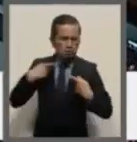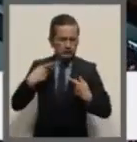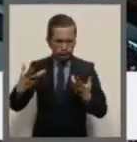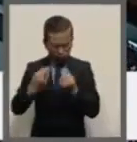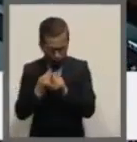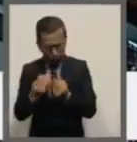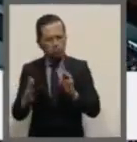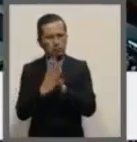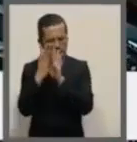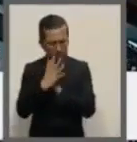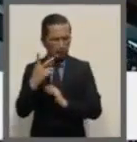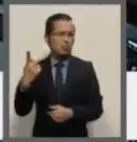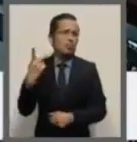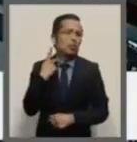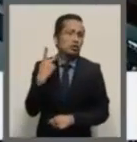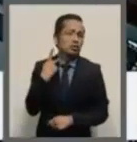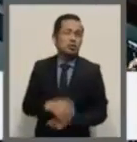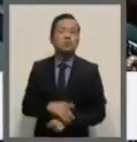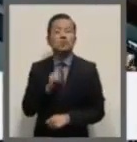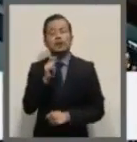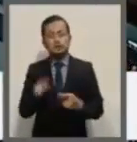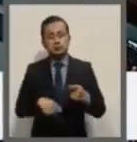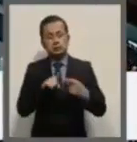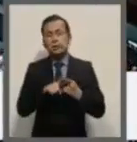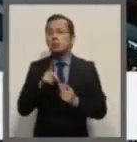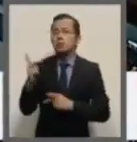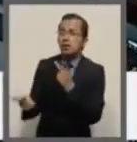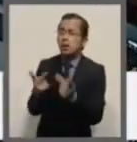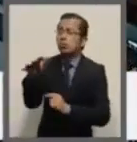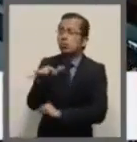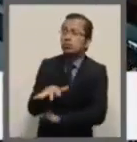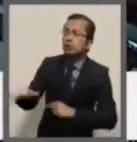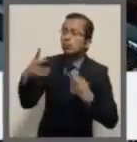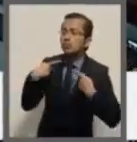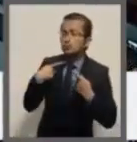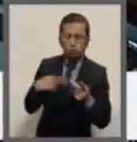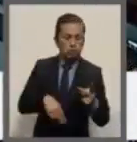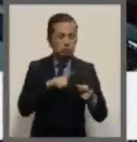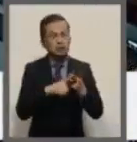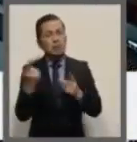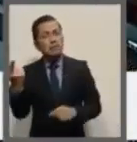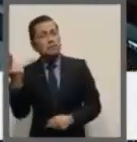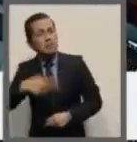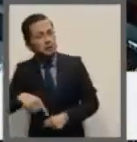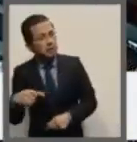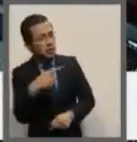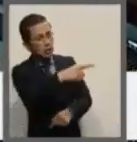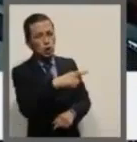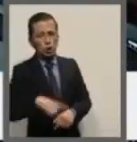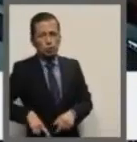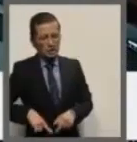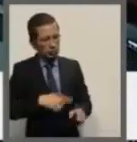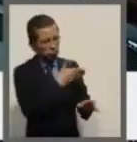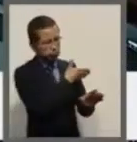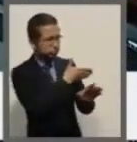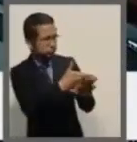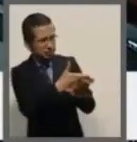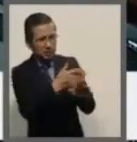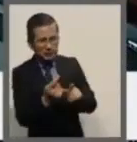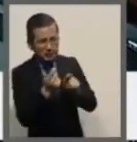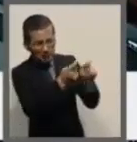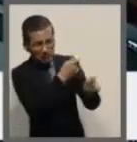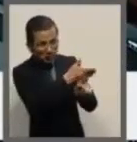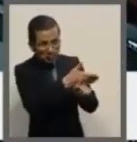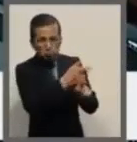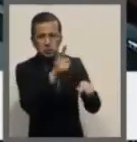la consulta ciudadana y la revocación del mandato. Respecto de la primera, la consulta ciudadana, la propuesta es reducir